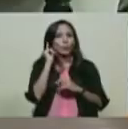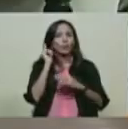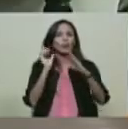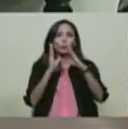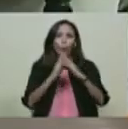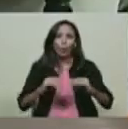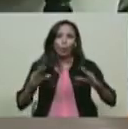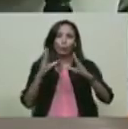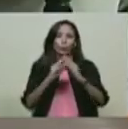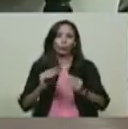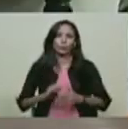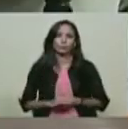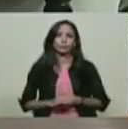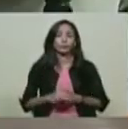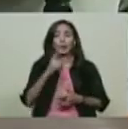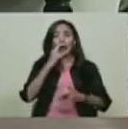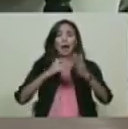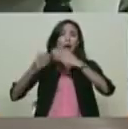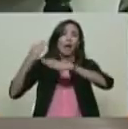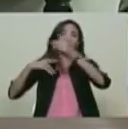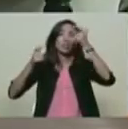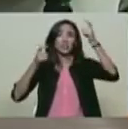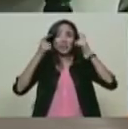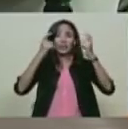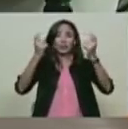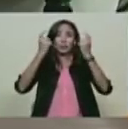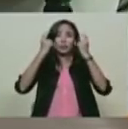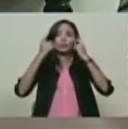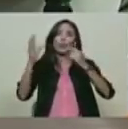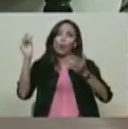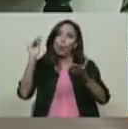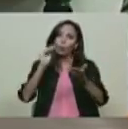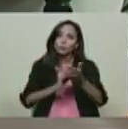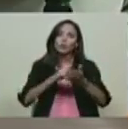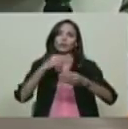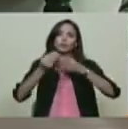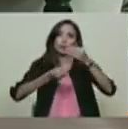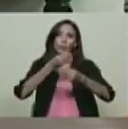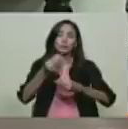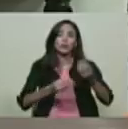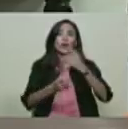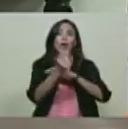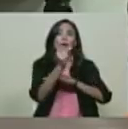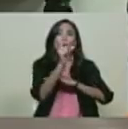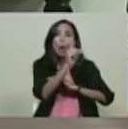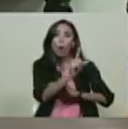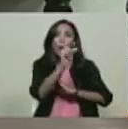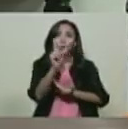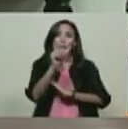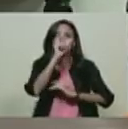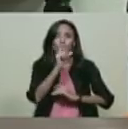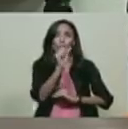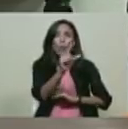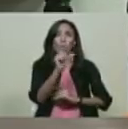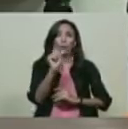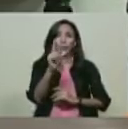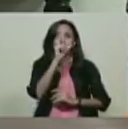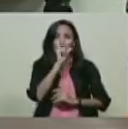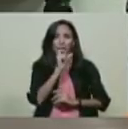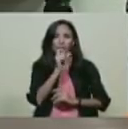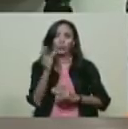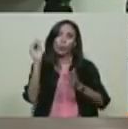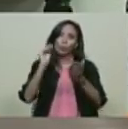Chávez, dada hace 10 años. 11 años ya, 11 años, Jorge, 11